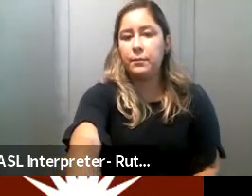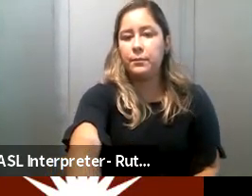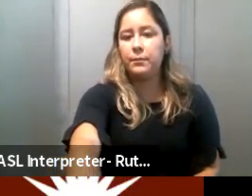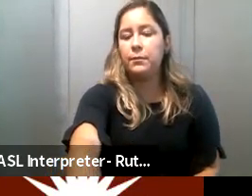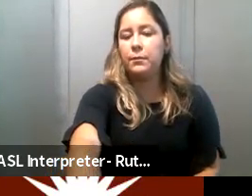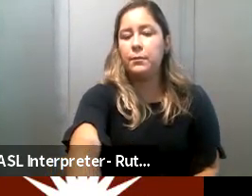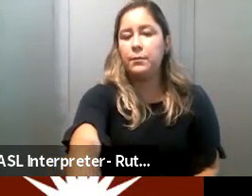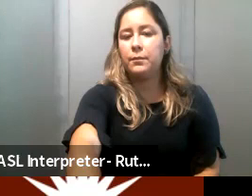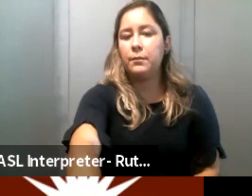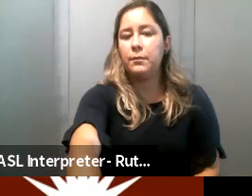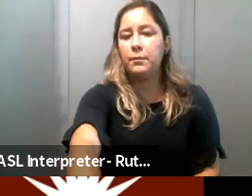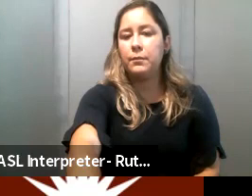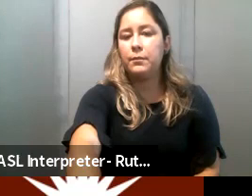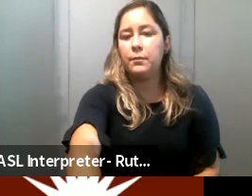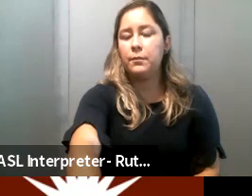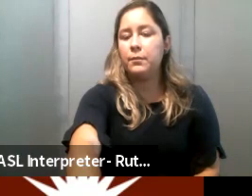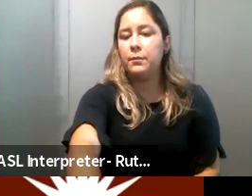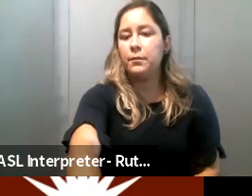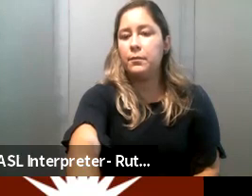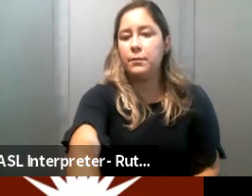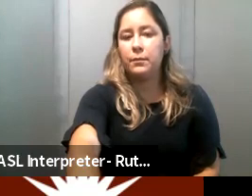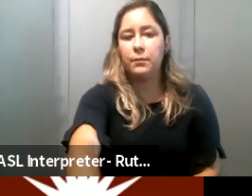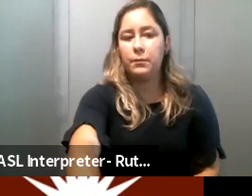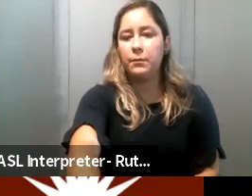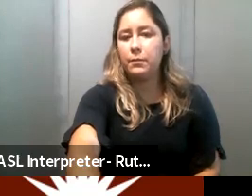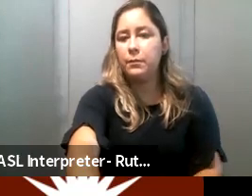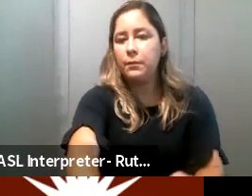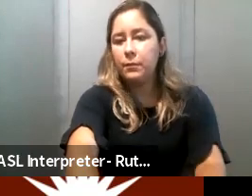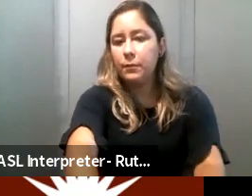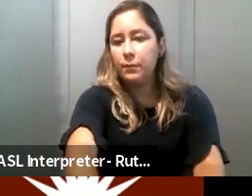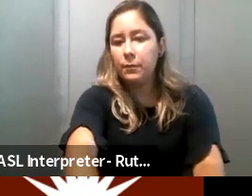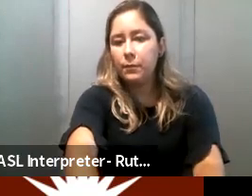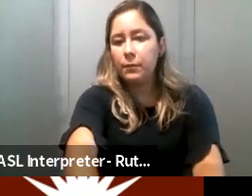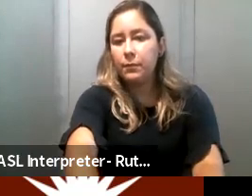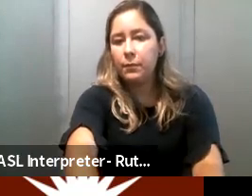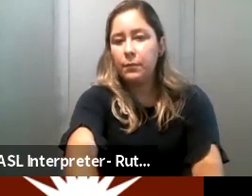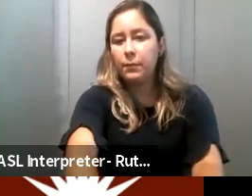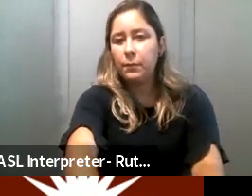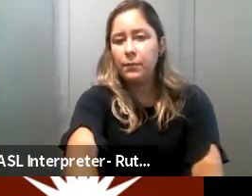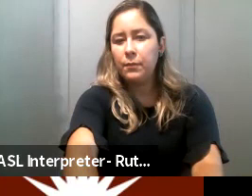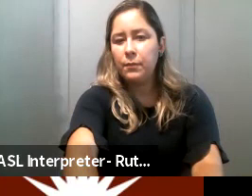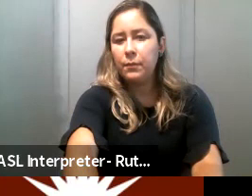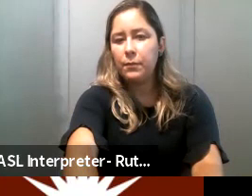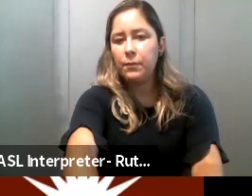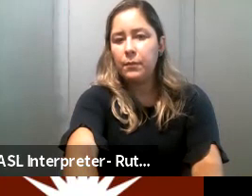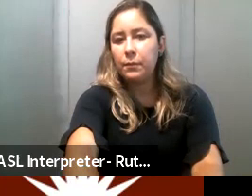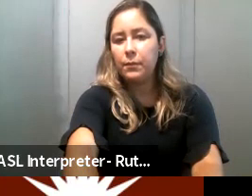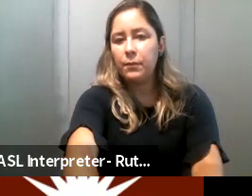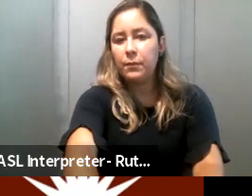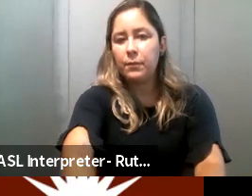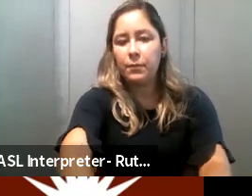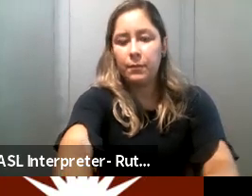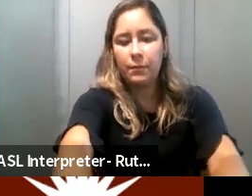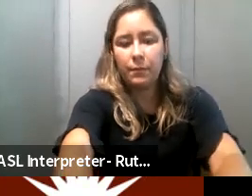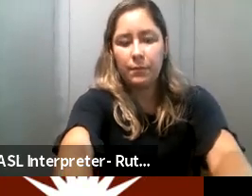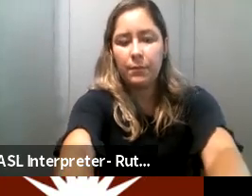estado atacando políticas donde eliminan y limitan los derechos de los inmigrantes en cuanto a pedir refugio en otro país.